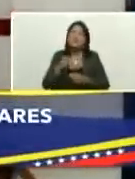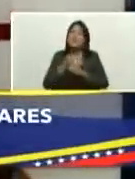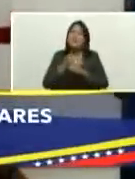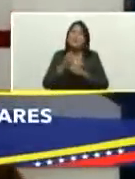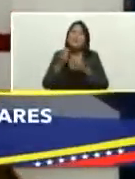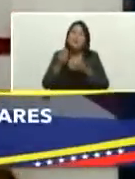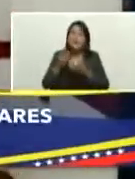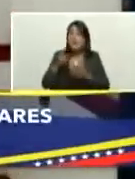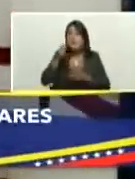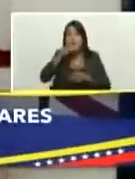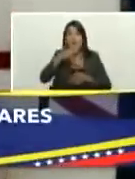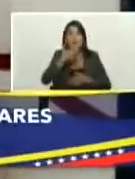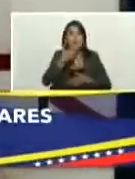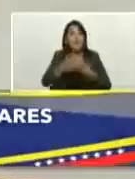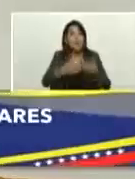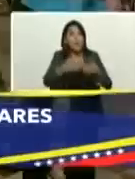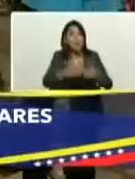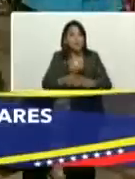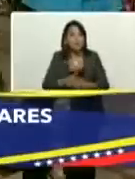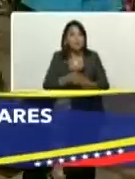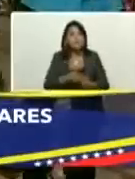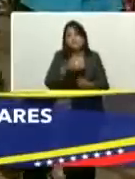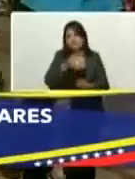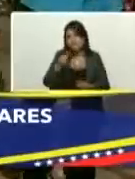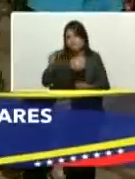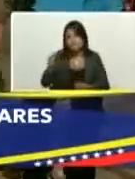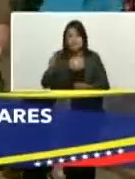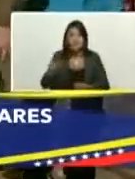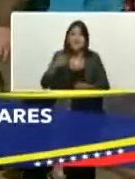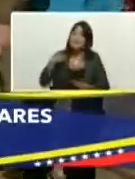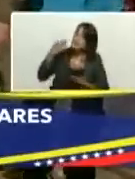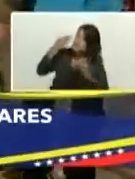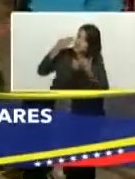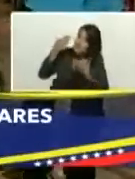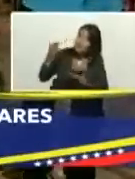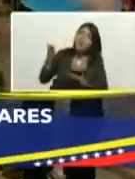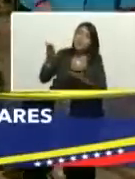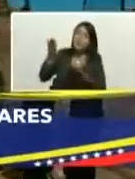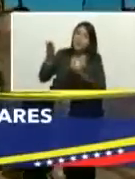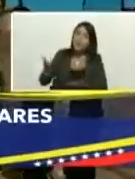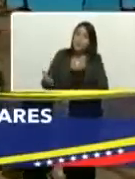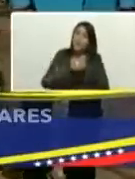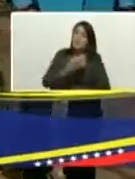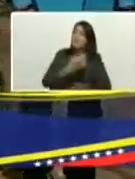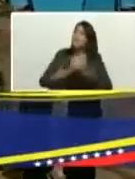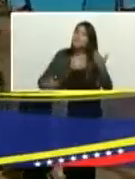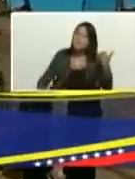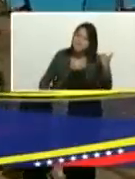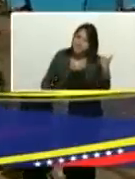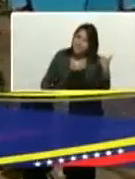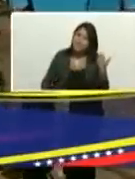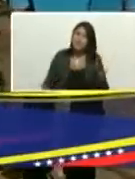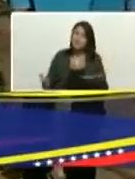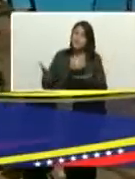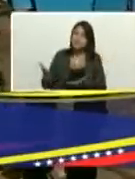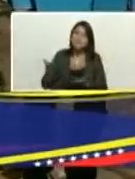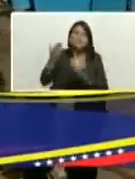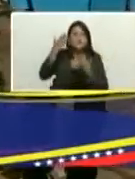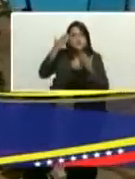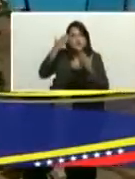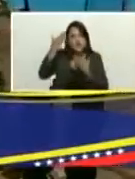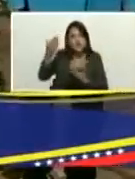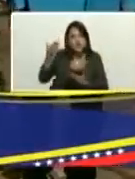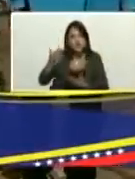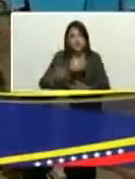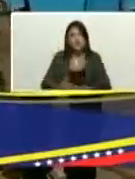Tito. Sí, un saludo, hermano presidente constitucional de la República Bolivariana